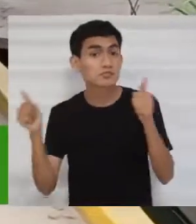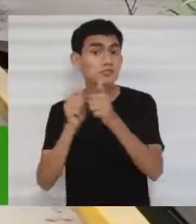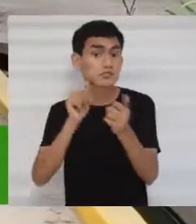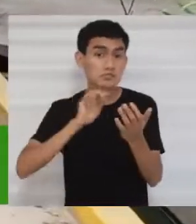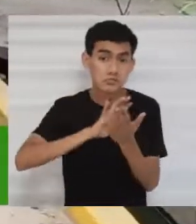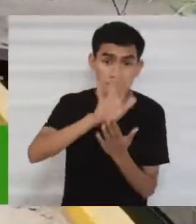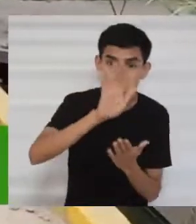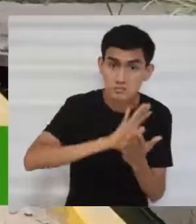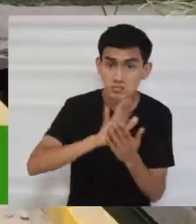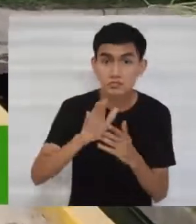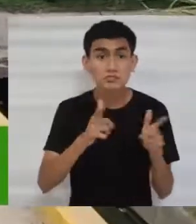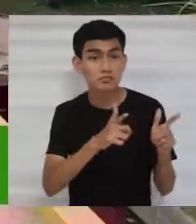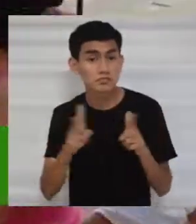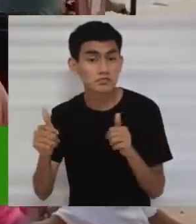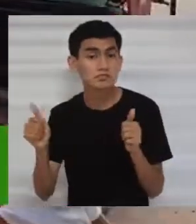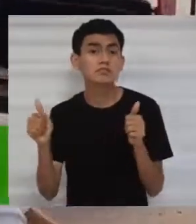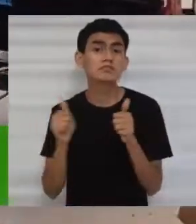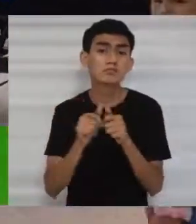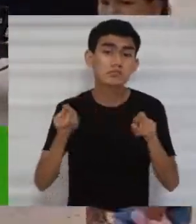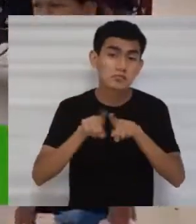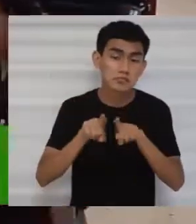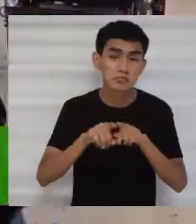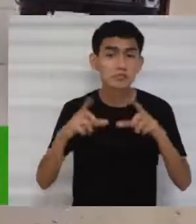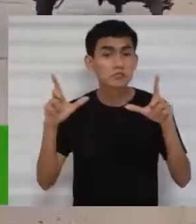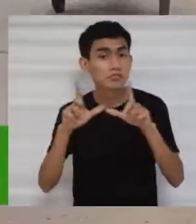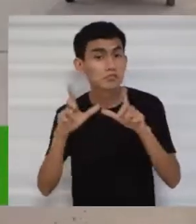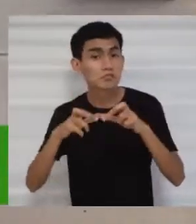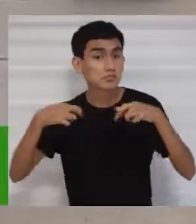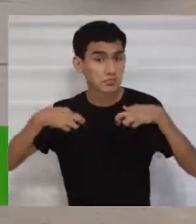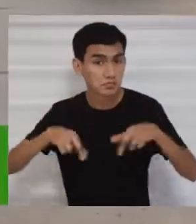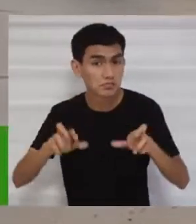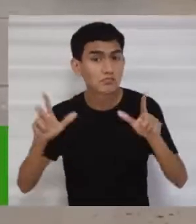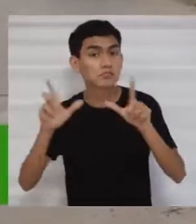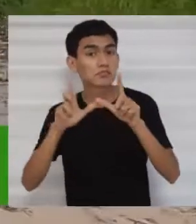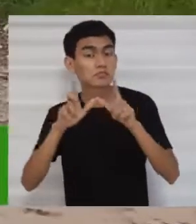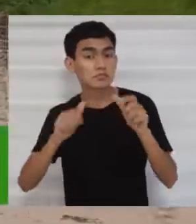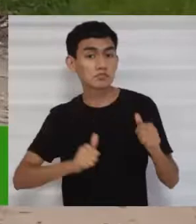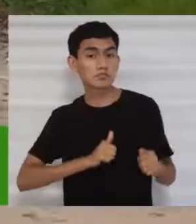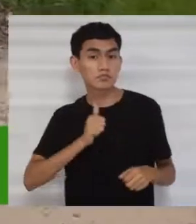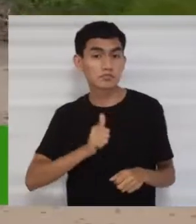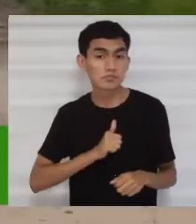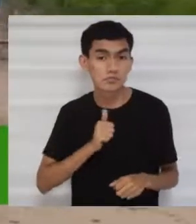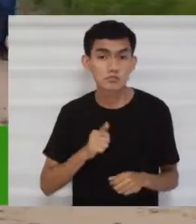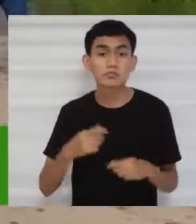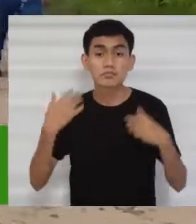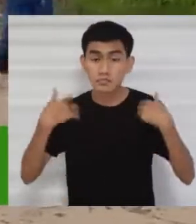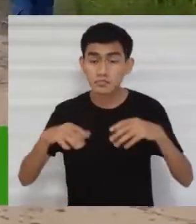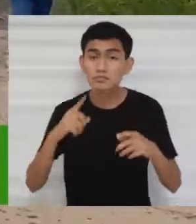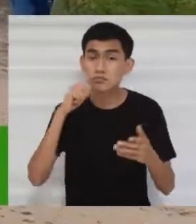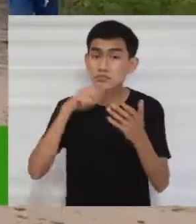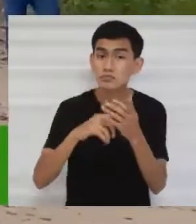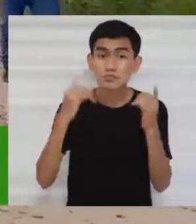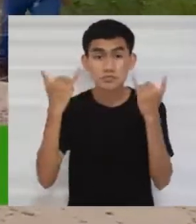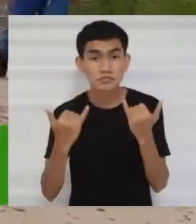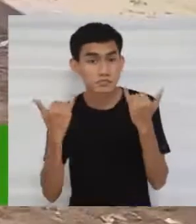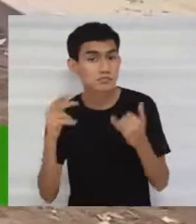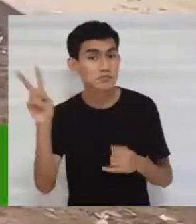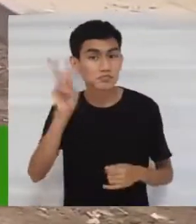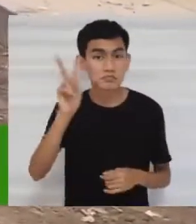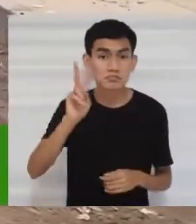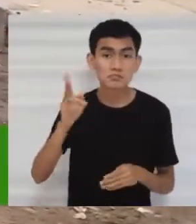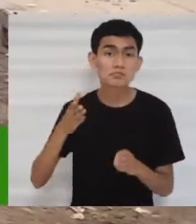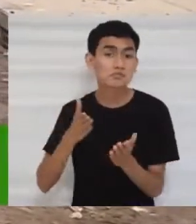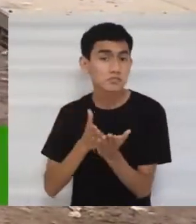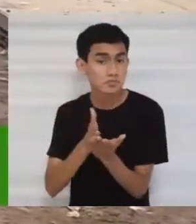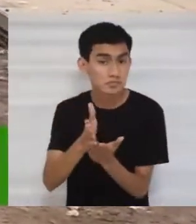en regla como el SOAT, la tarjeta de propiedad y la placa de rodaje, se encuentran desde este viernes circulando en